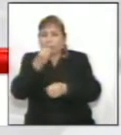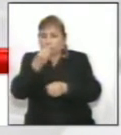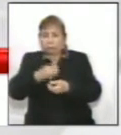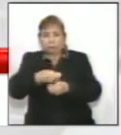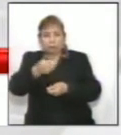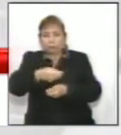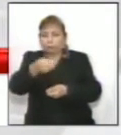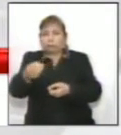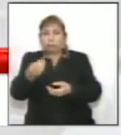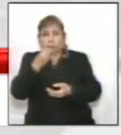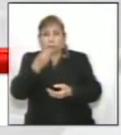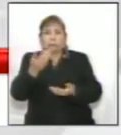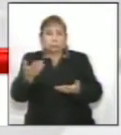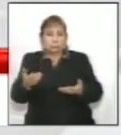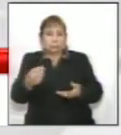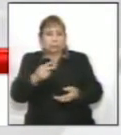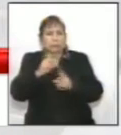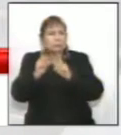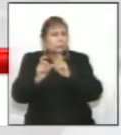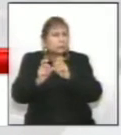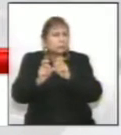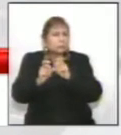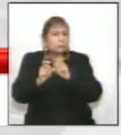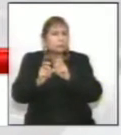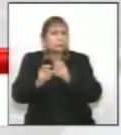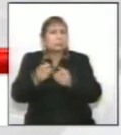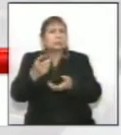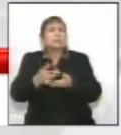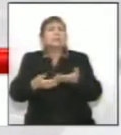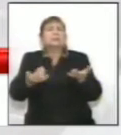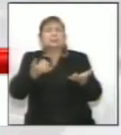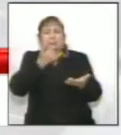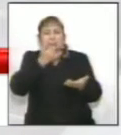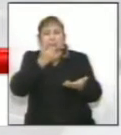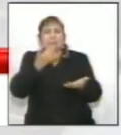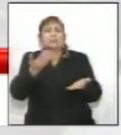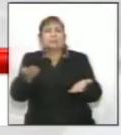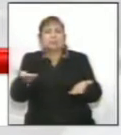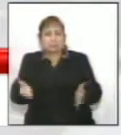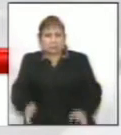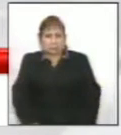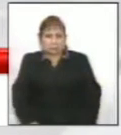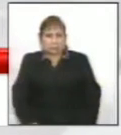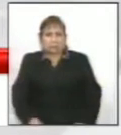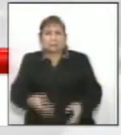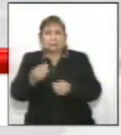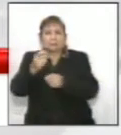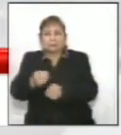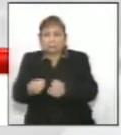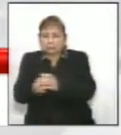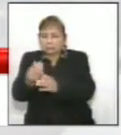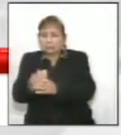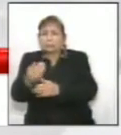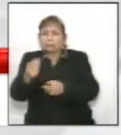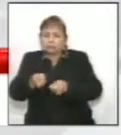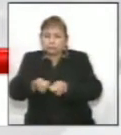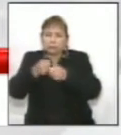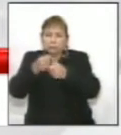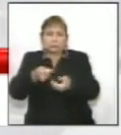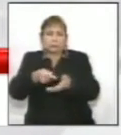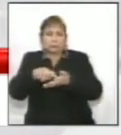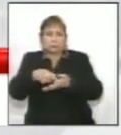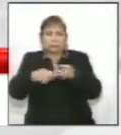agrarios. Pero yo pregunto, ¿a costa de qué, señor presidente? ¿Nuestros agricultores seguirán obligados